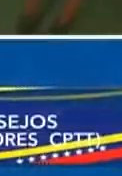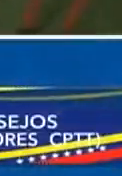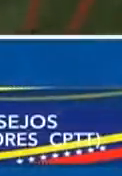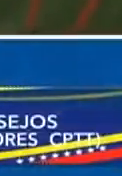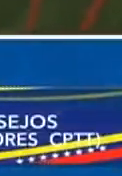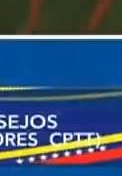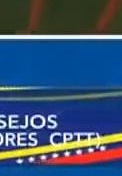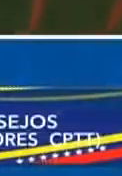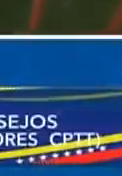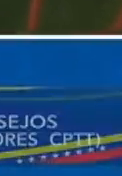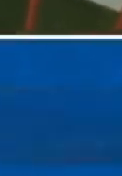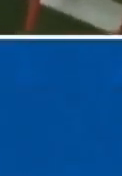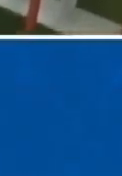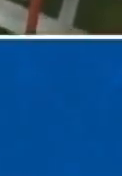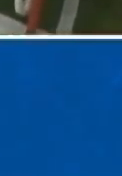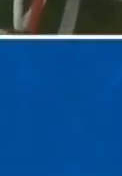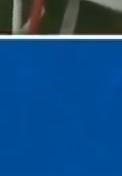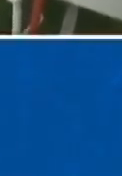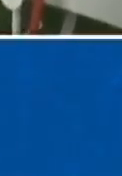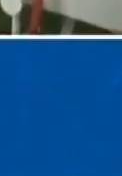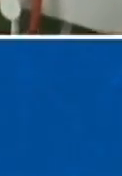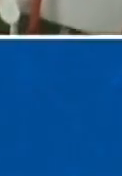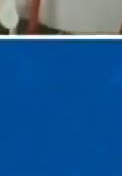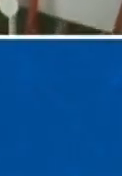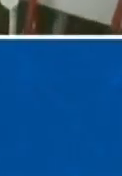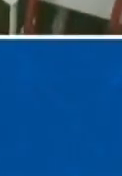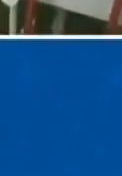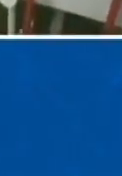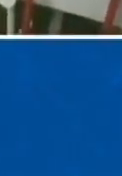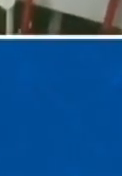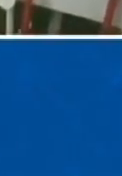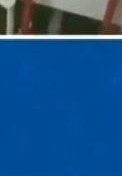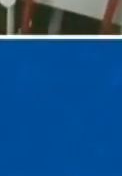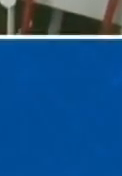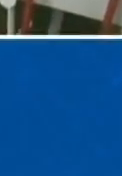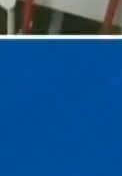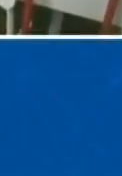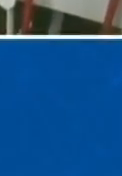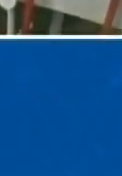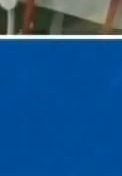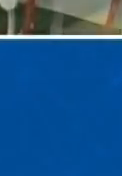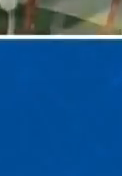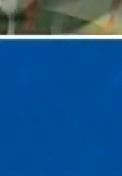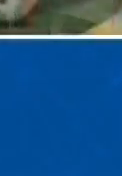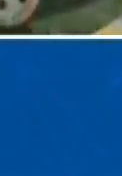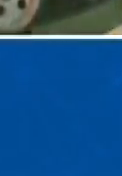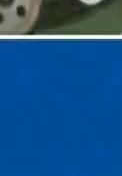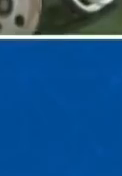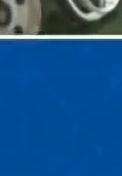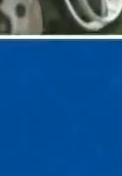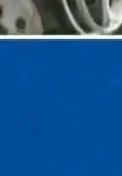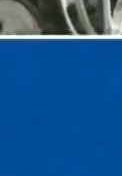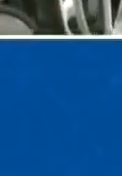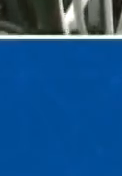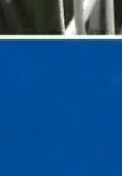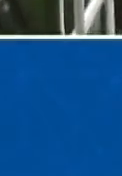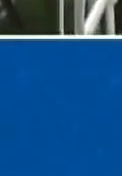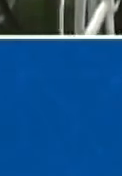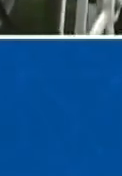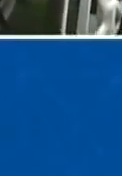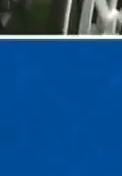las muletas, aquí están los bastones. Aquí están las camas, aquí están las camillas, aquí están,